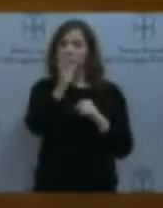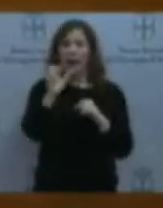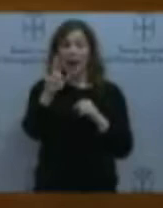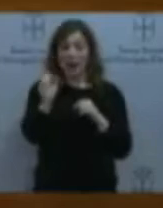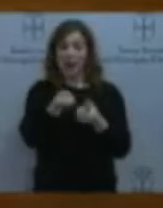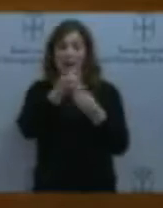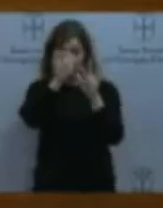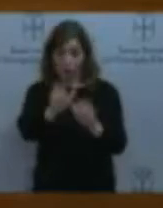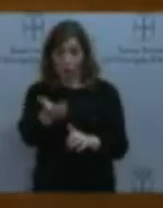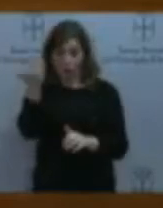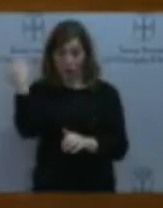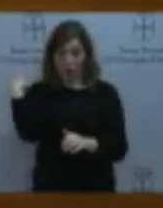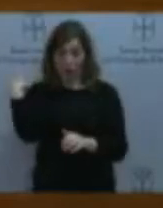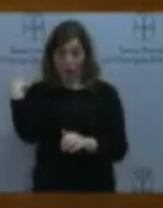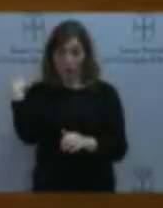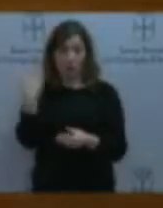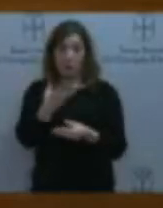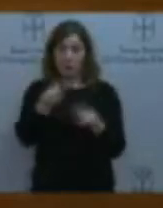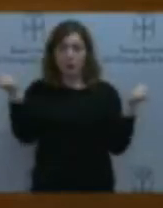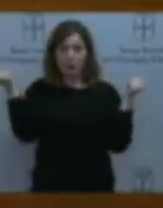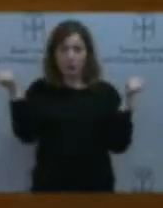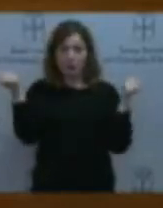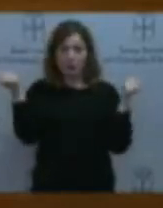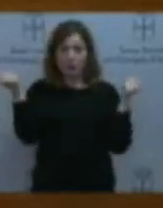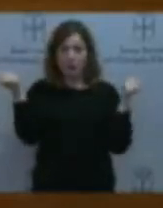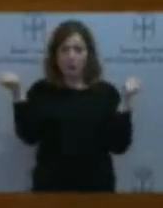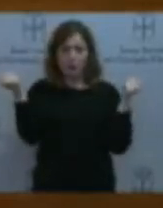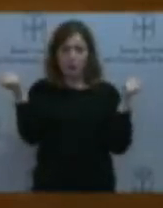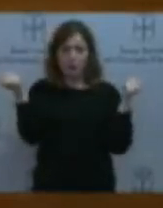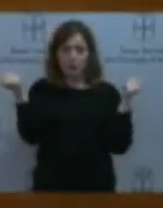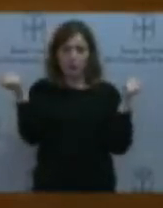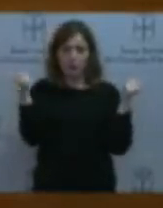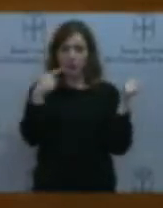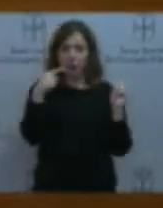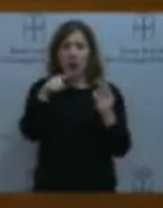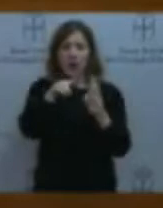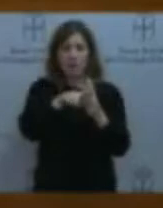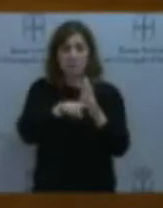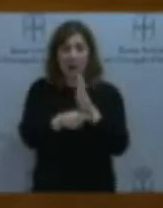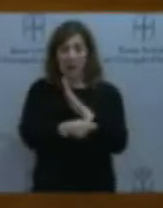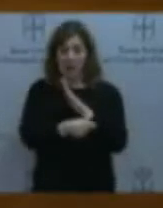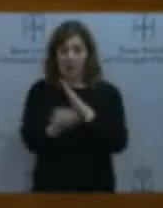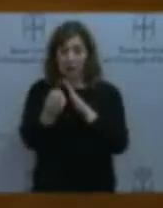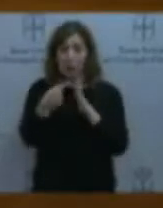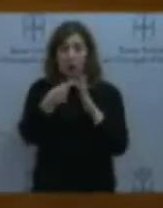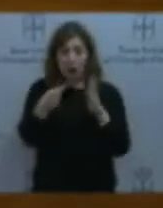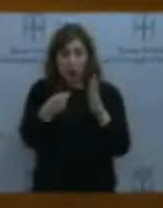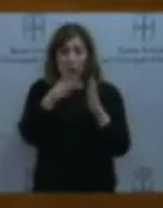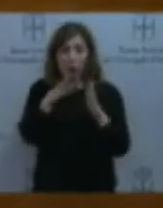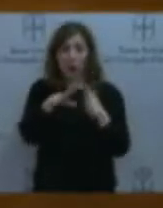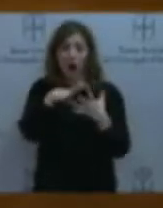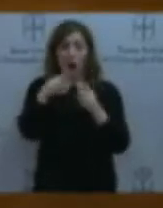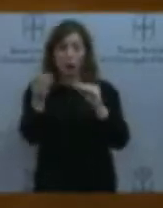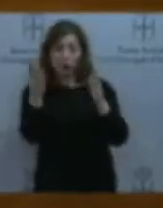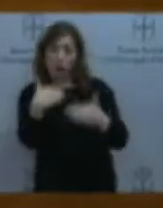informe, se esfumaron. No se acometieron las medidas que hubiesen permitido corregir esos desajustes, por eso